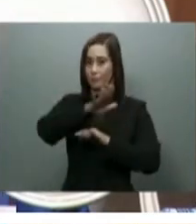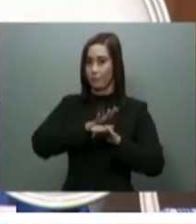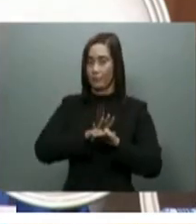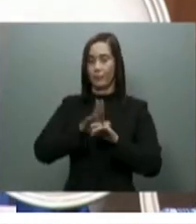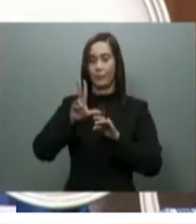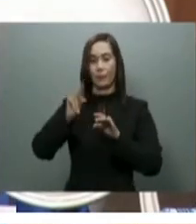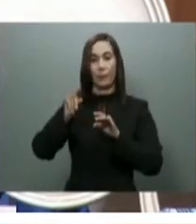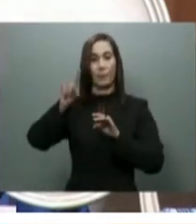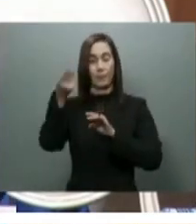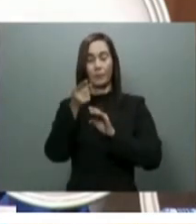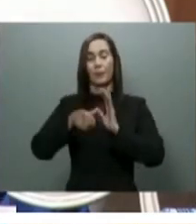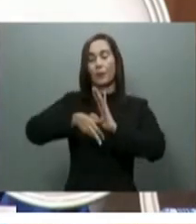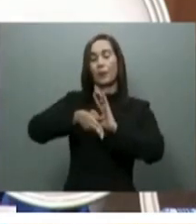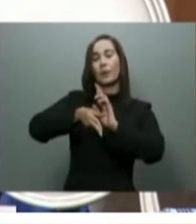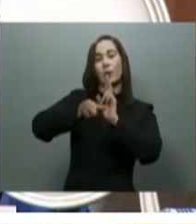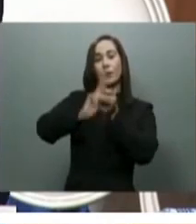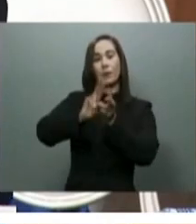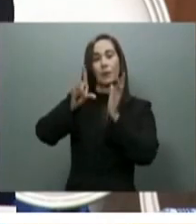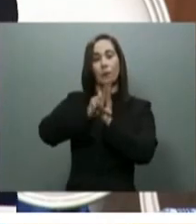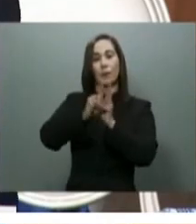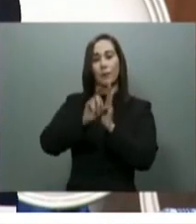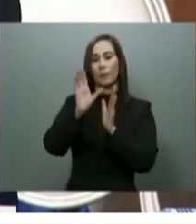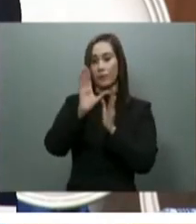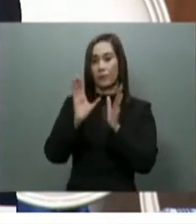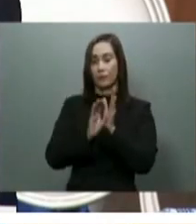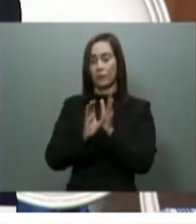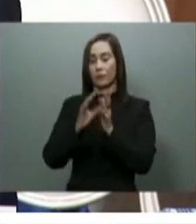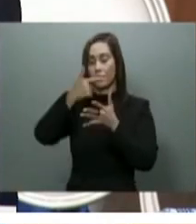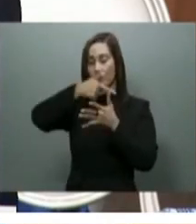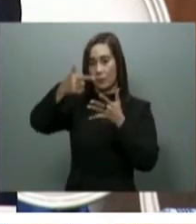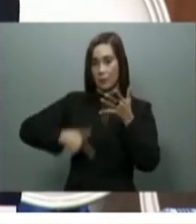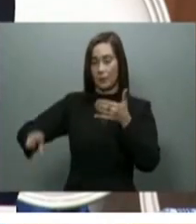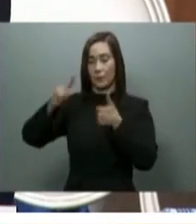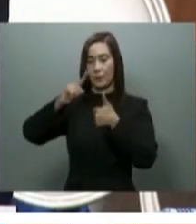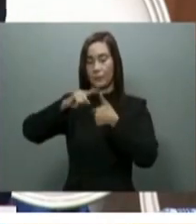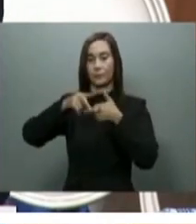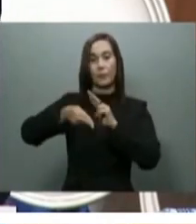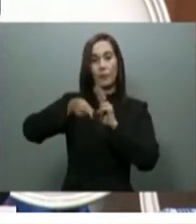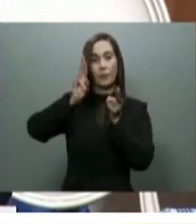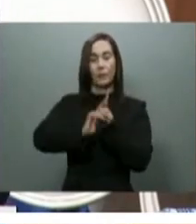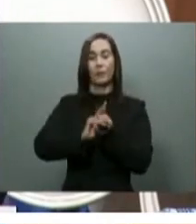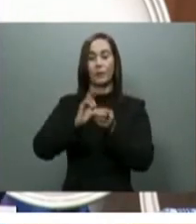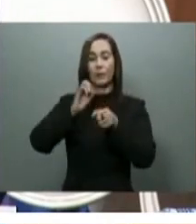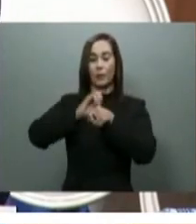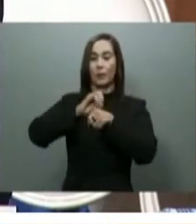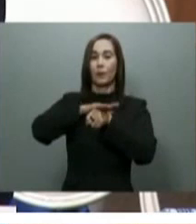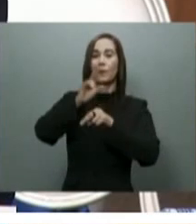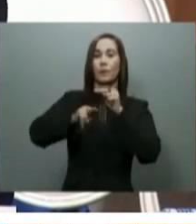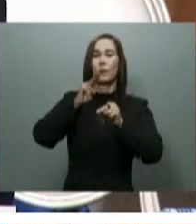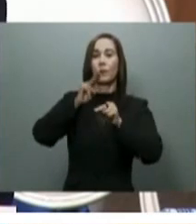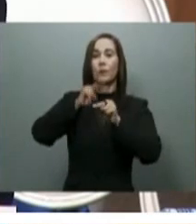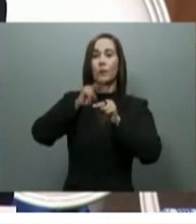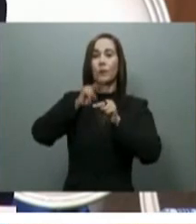riguroso. El fortalecimiento de la independencia del Ministerio Público mediante una